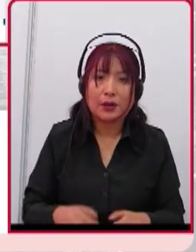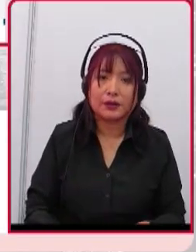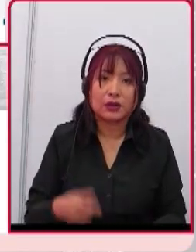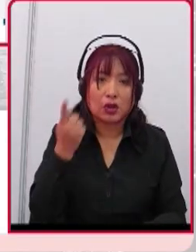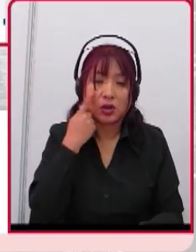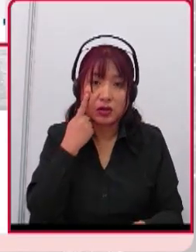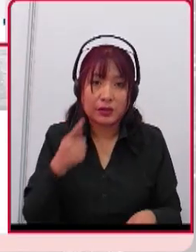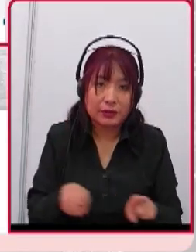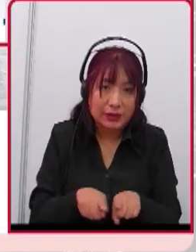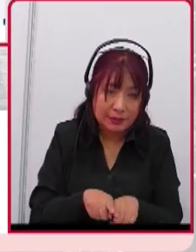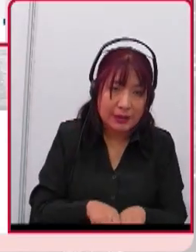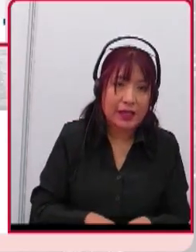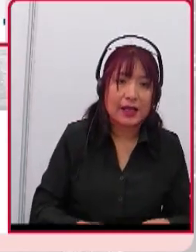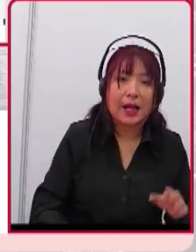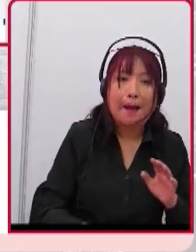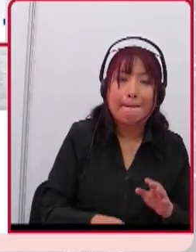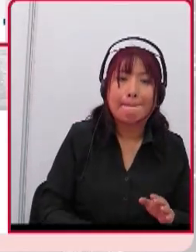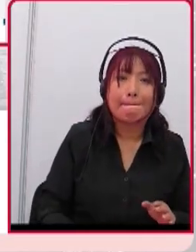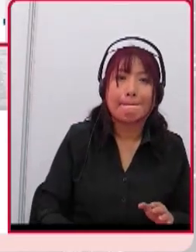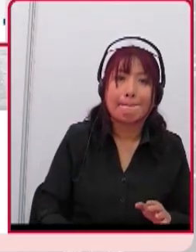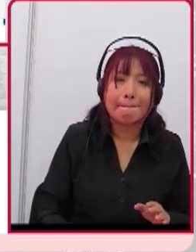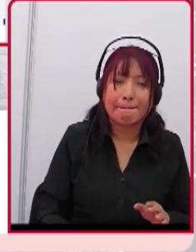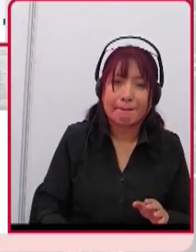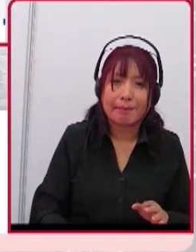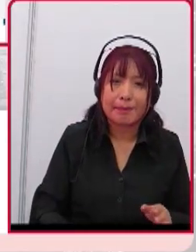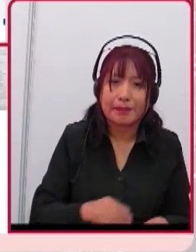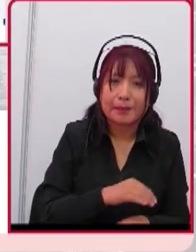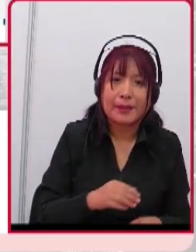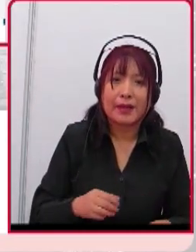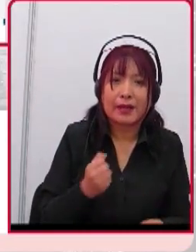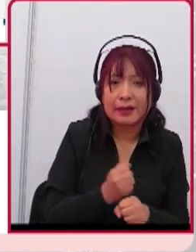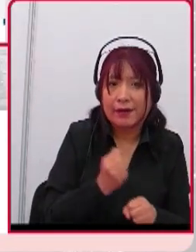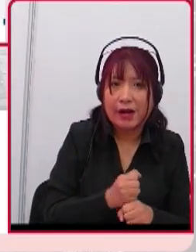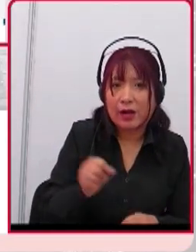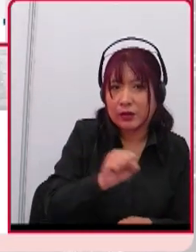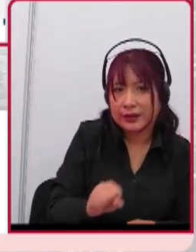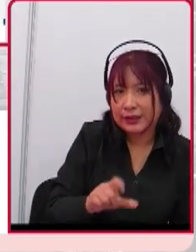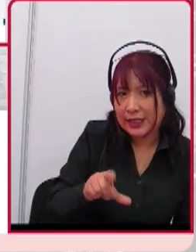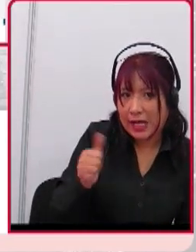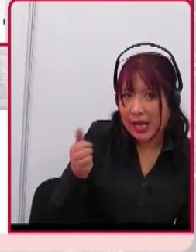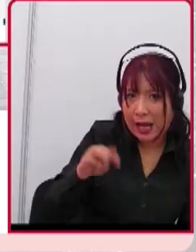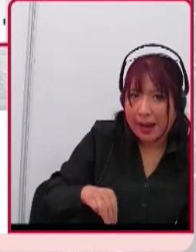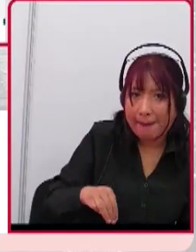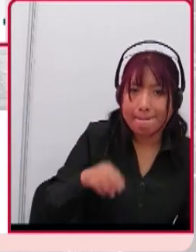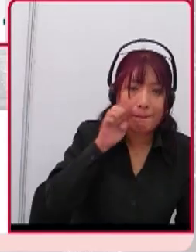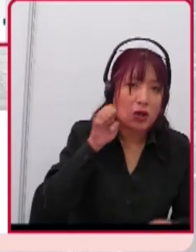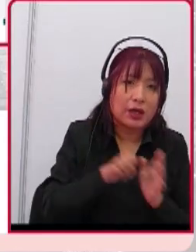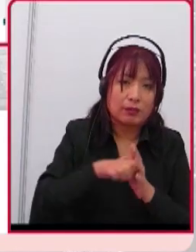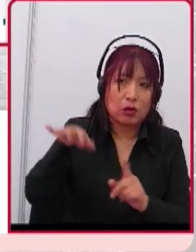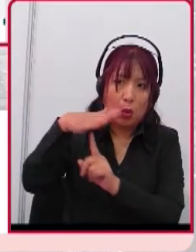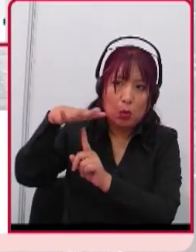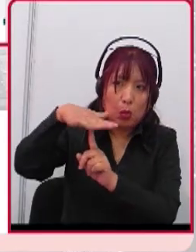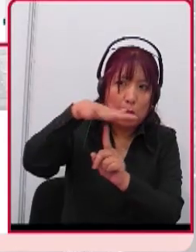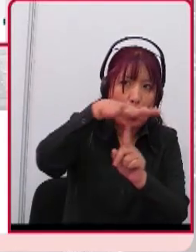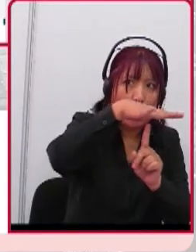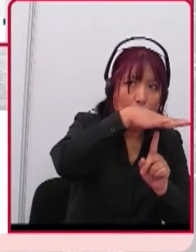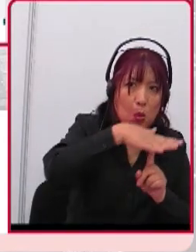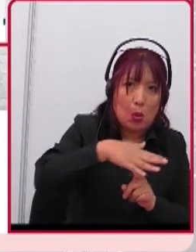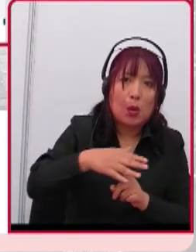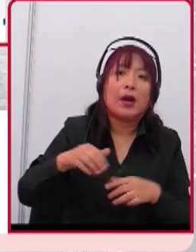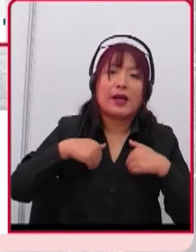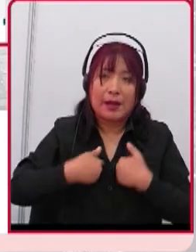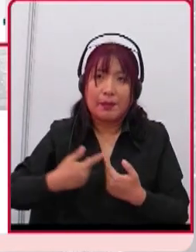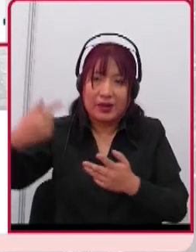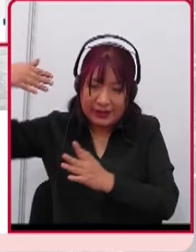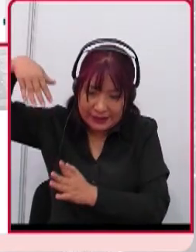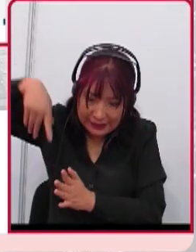también incluso existen metodologías y equipos, como ya vienen siendo algunos drones que pueden recorrer interior mina, pero